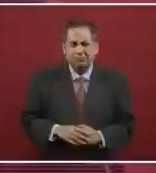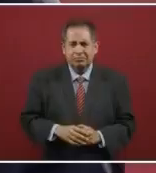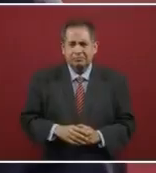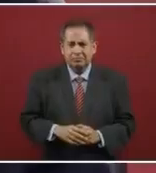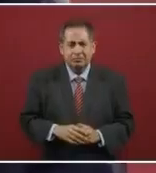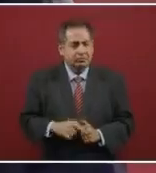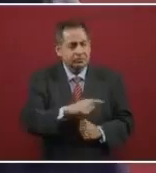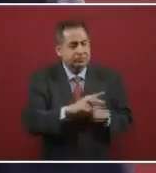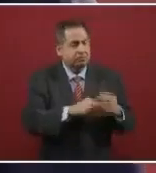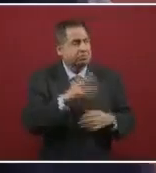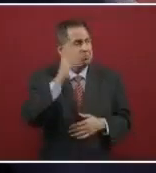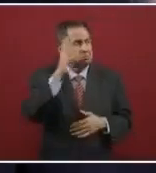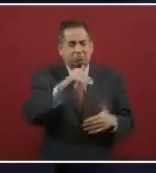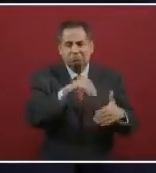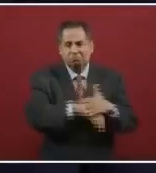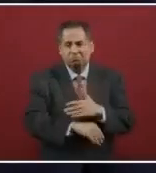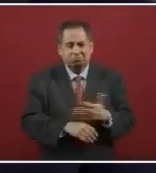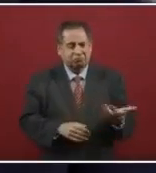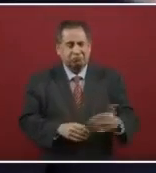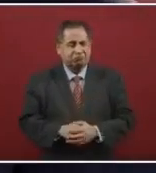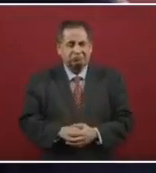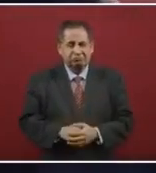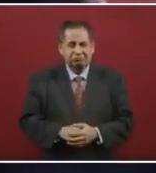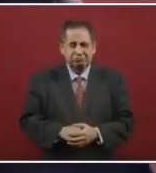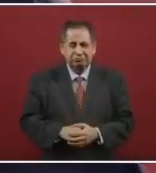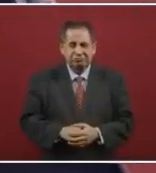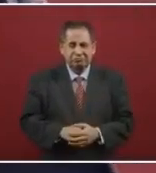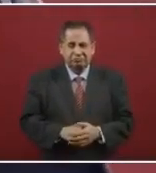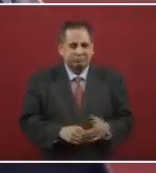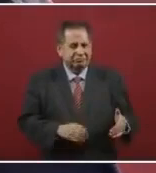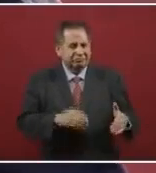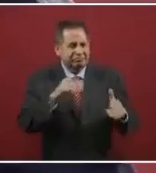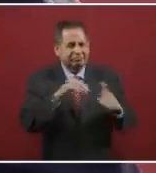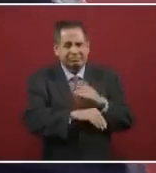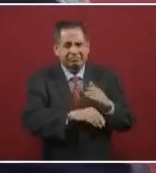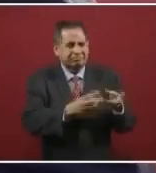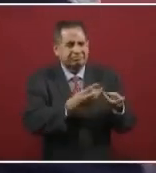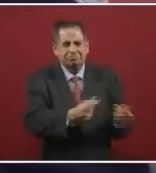va a terminar como un pasquín.